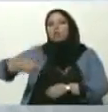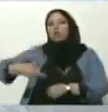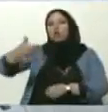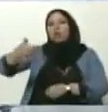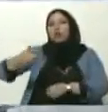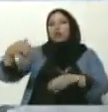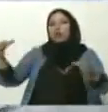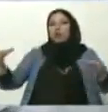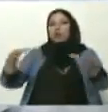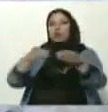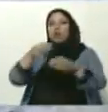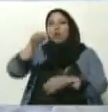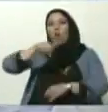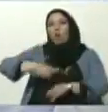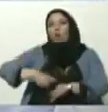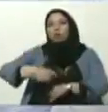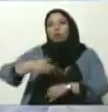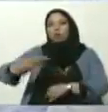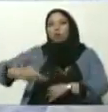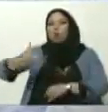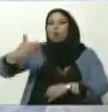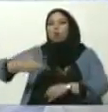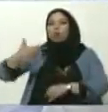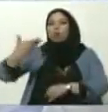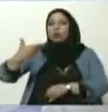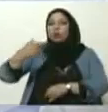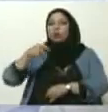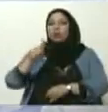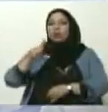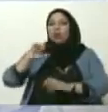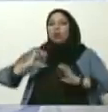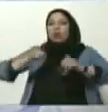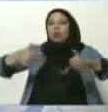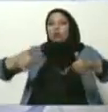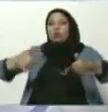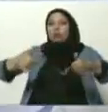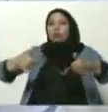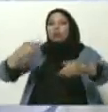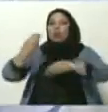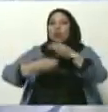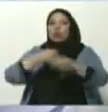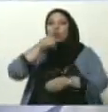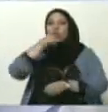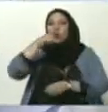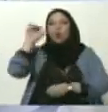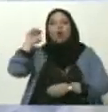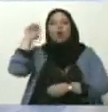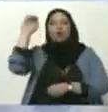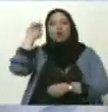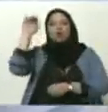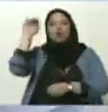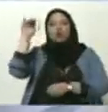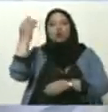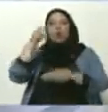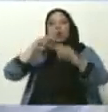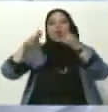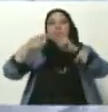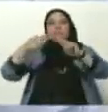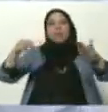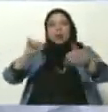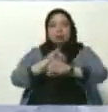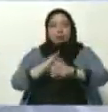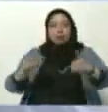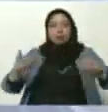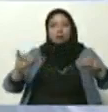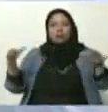reunión el día de hoy, una reunión donde se están sentando las bases para lo que hemos dicho, en un futuro no muy lejano alcanzar la paz definitiva,